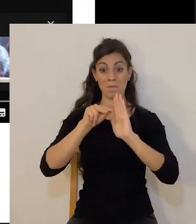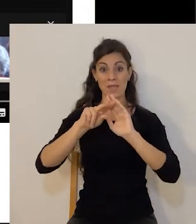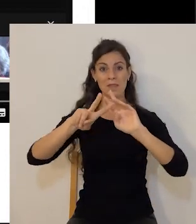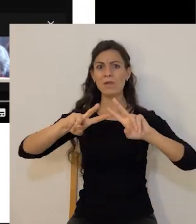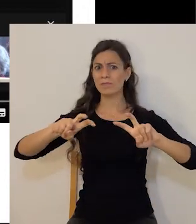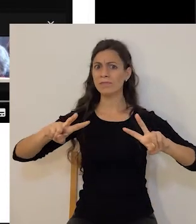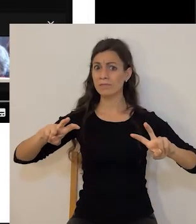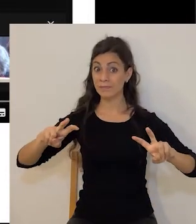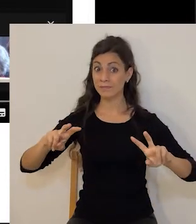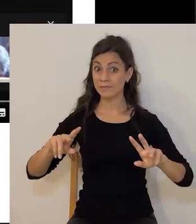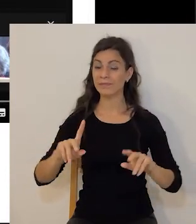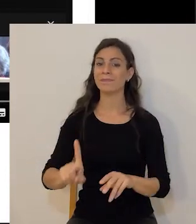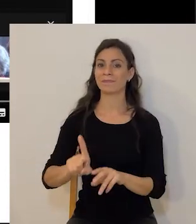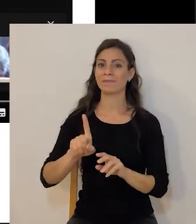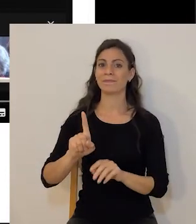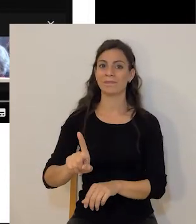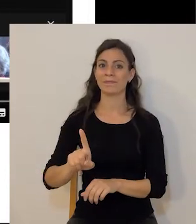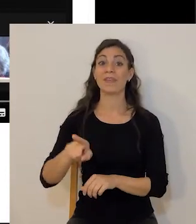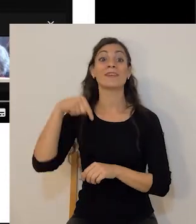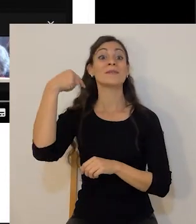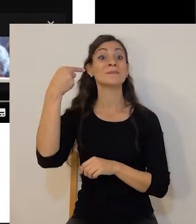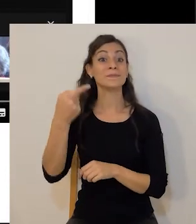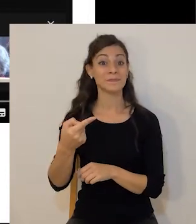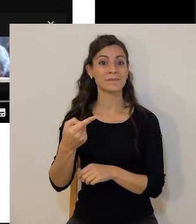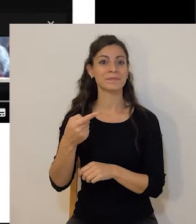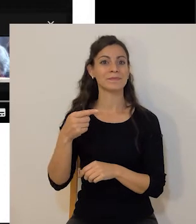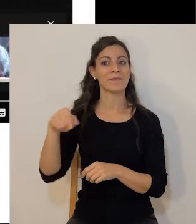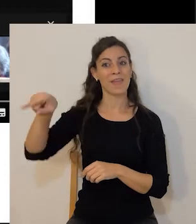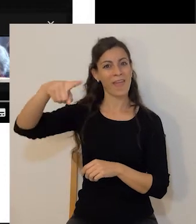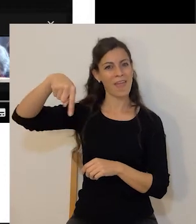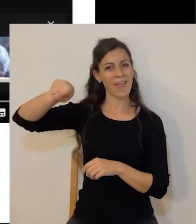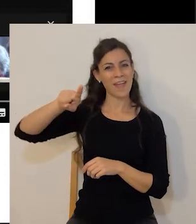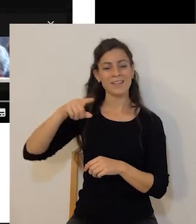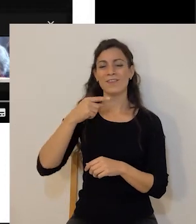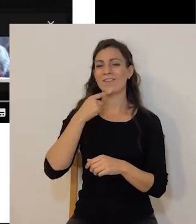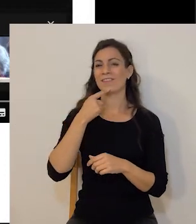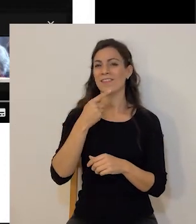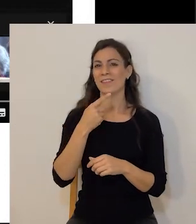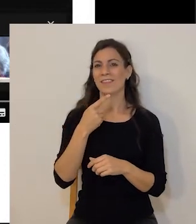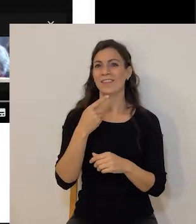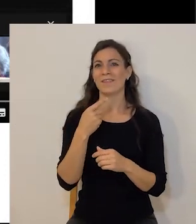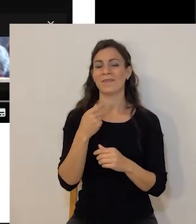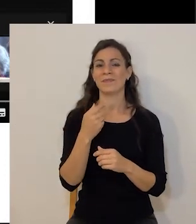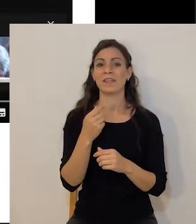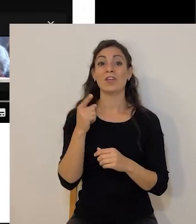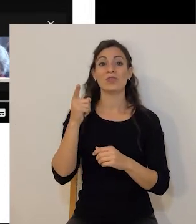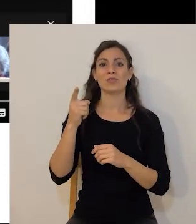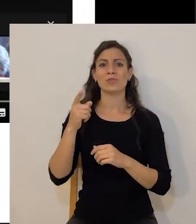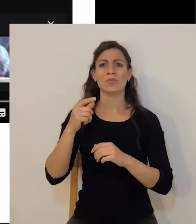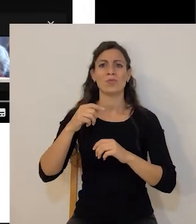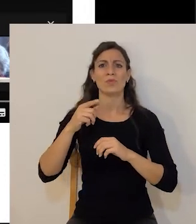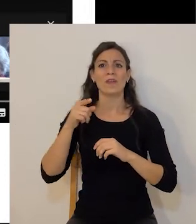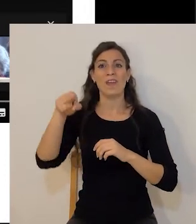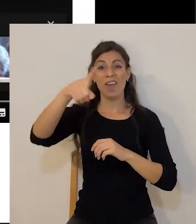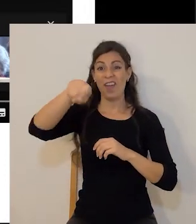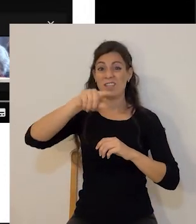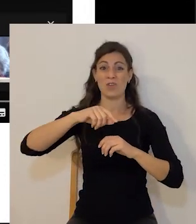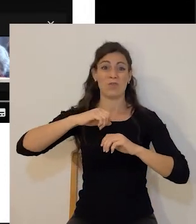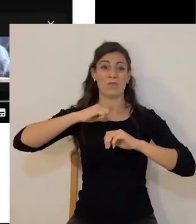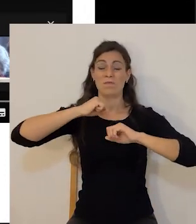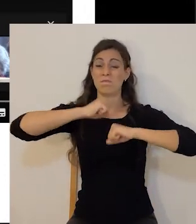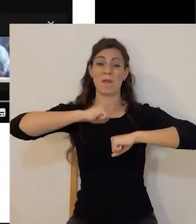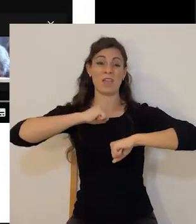vídeo, luego ellos les decimos, ¿qué niño va a llegar cuando sea mayor a ser feliz?